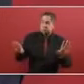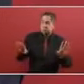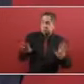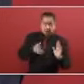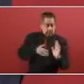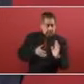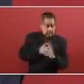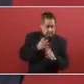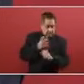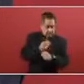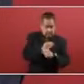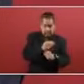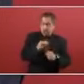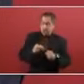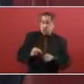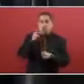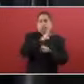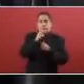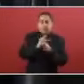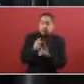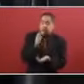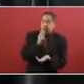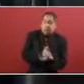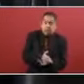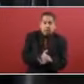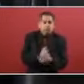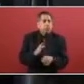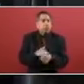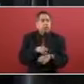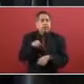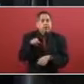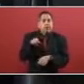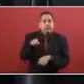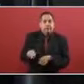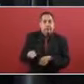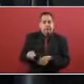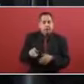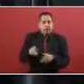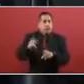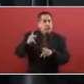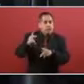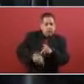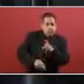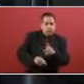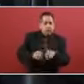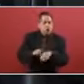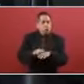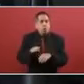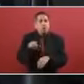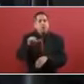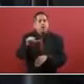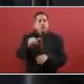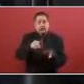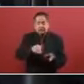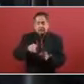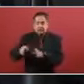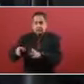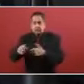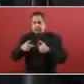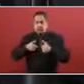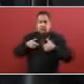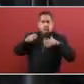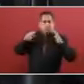de un gasoducto en el norte del país se frenó porque la obra se ha interrumpido en 16 tramos debido a factores que